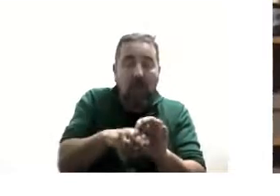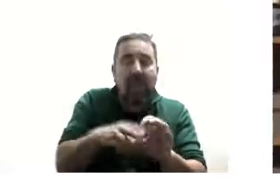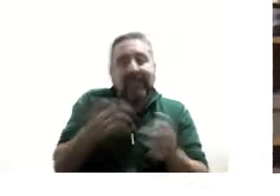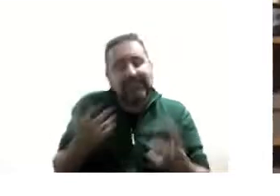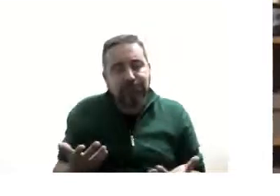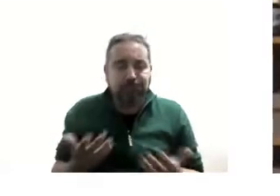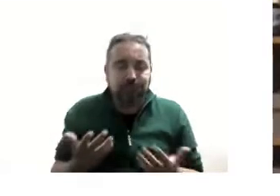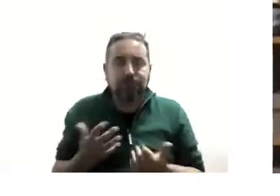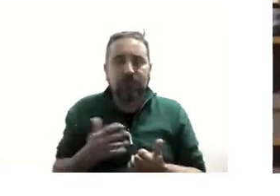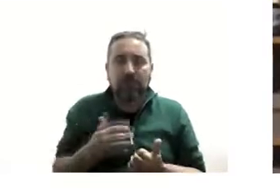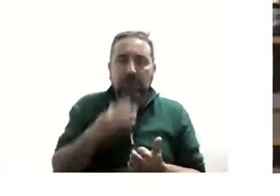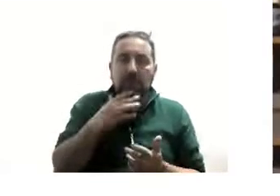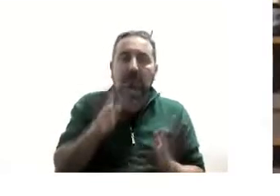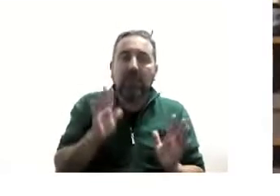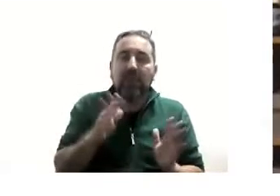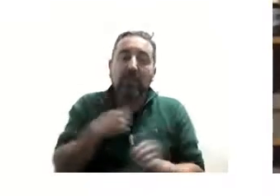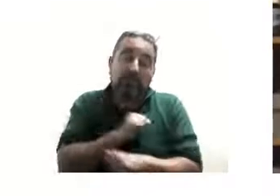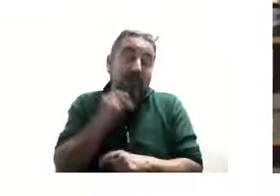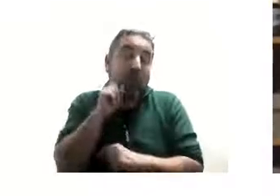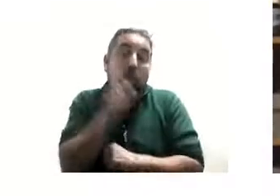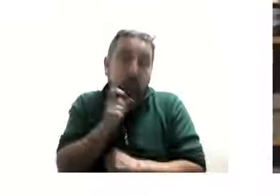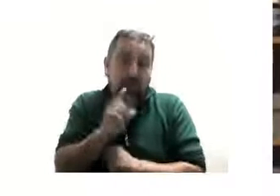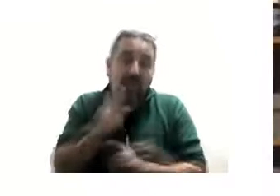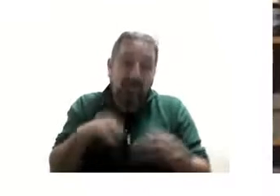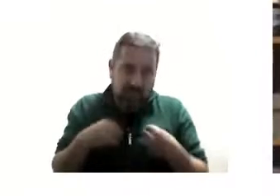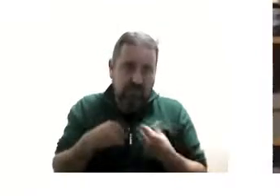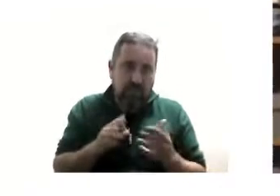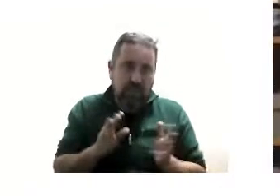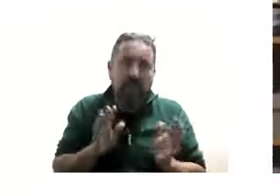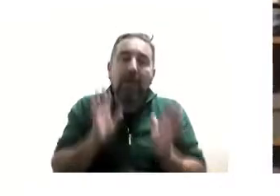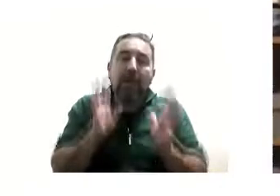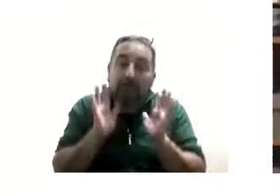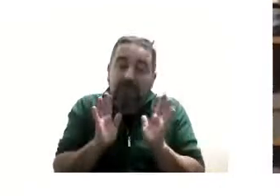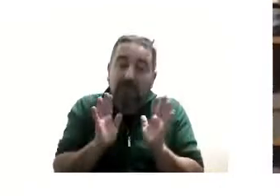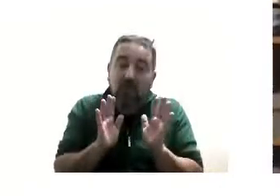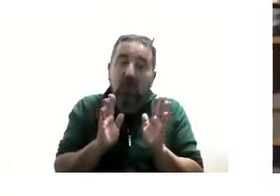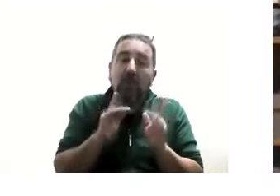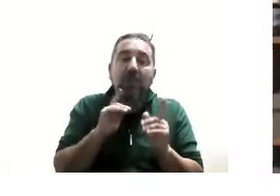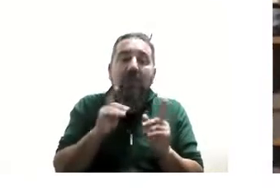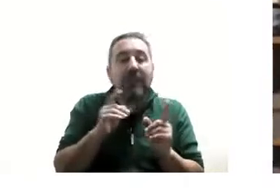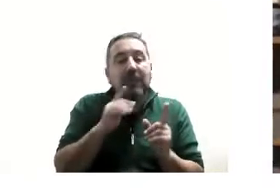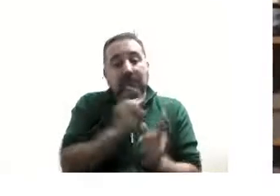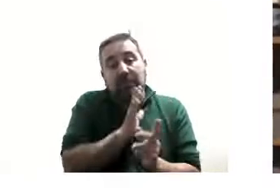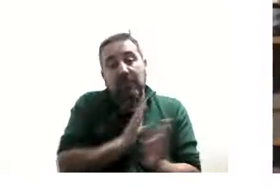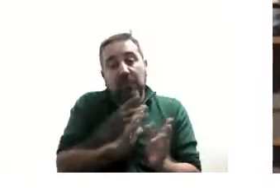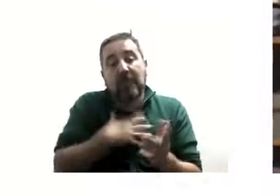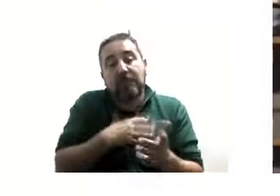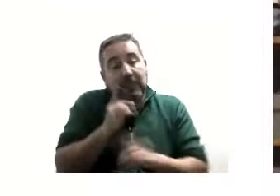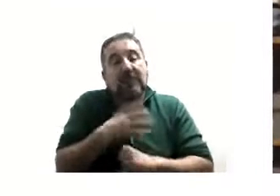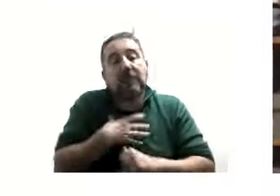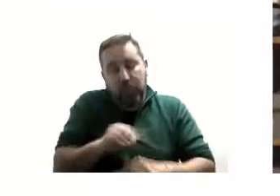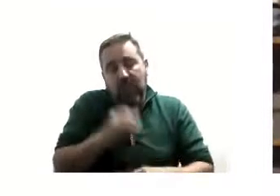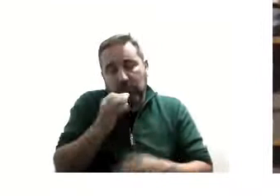mucho su implante y que lo disfrute, pero bueno, lo previsible si llegara el momento es que sí que se pudiera cambiar.